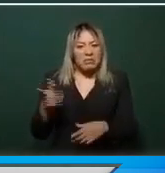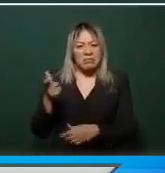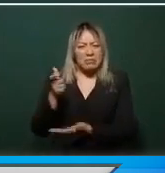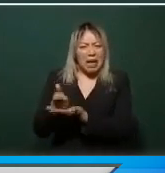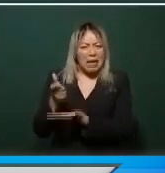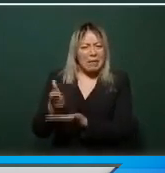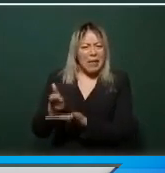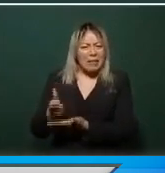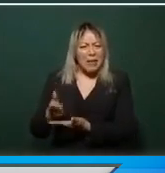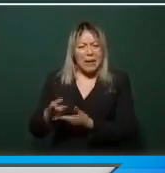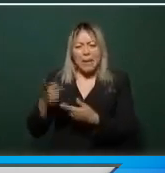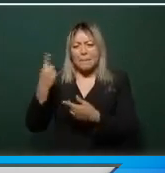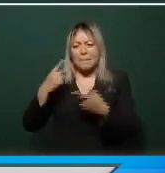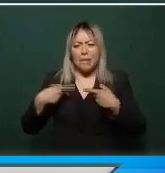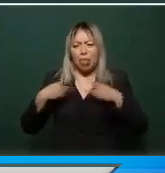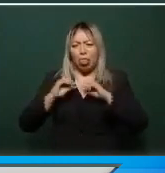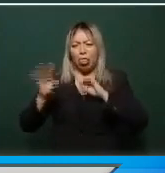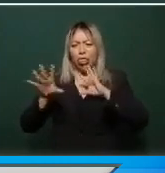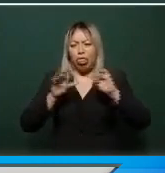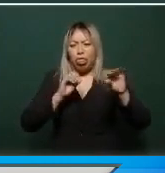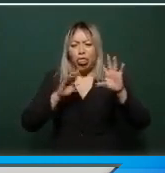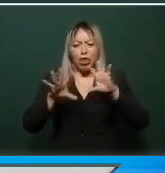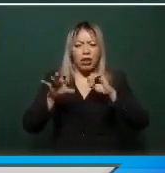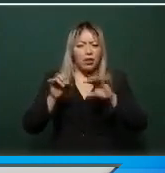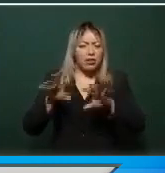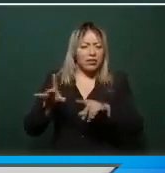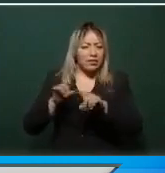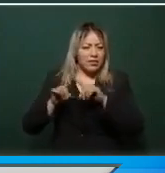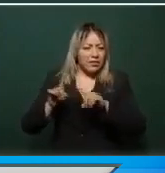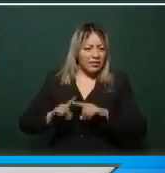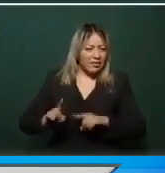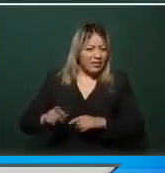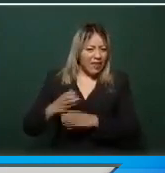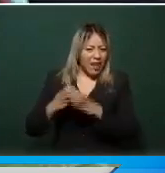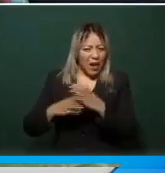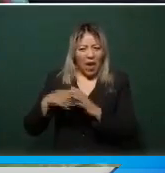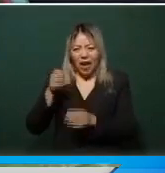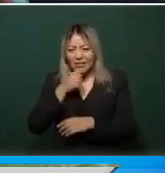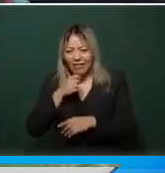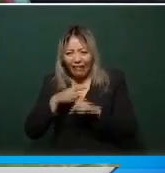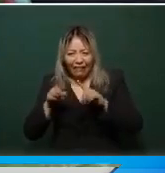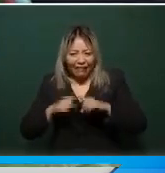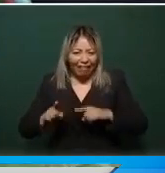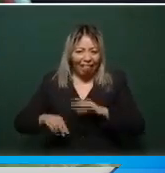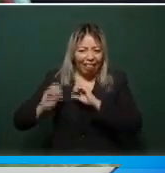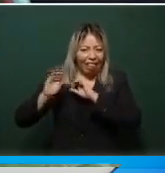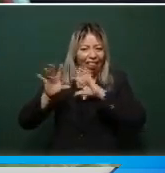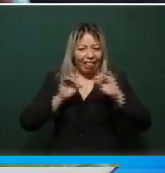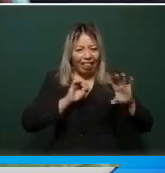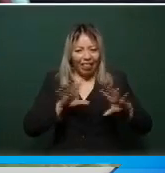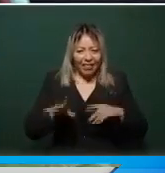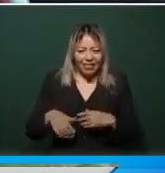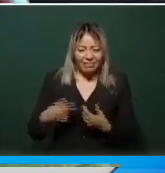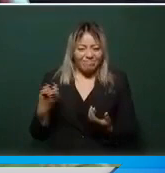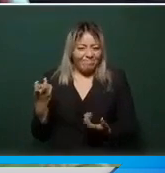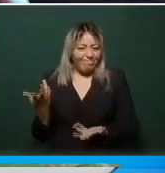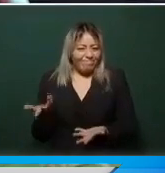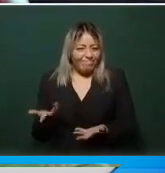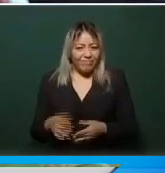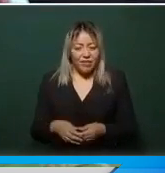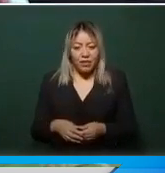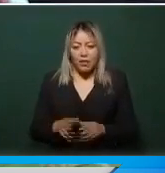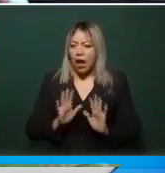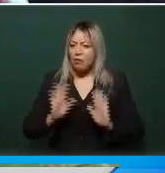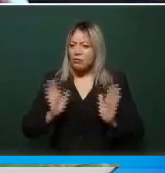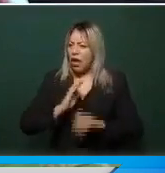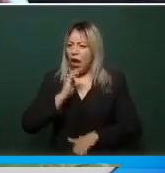gabinete, que fue una nota falsa difundida por Raimundo Riva Palacio. Esta actitud es por la molestia porque ya no hay el denominado chayote a reporteros y medios